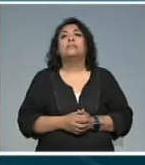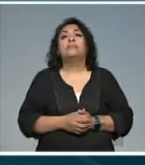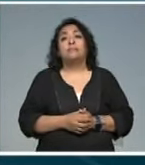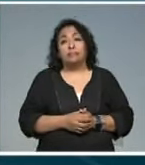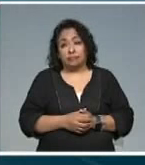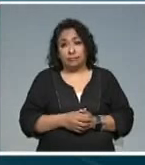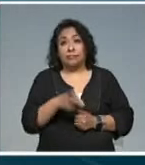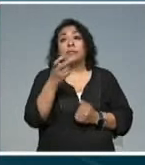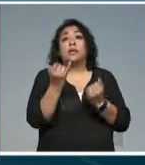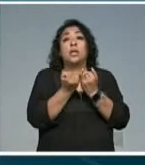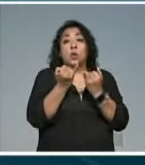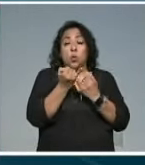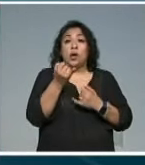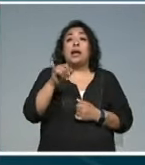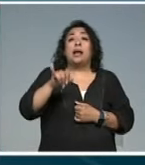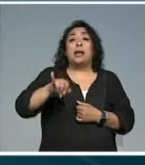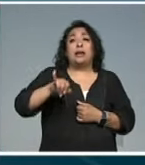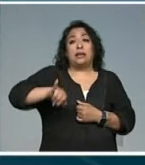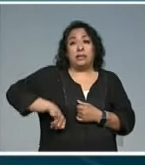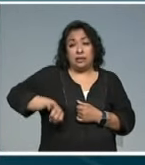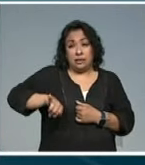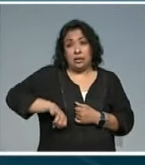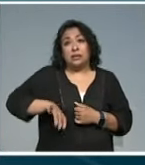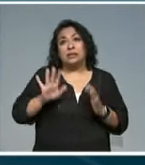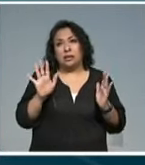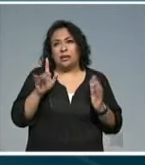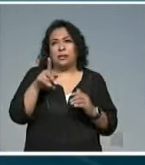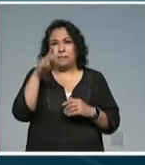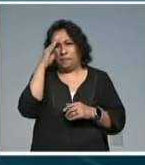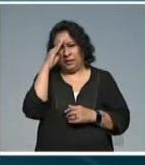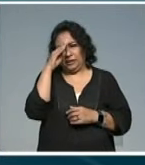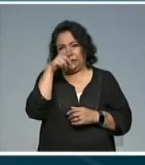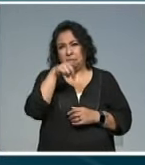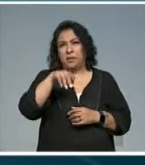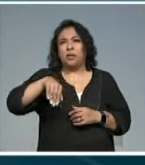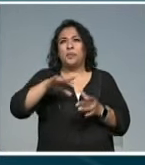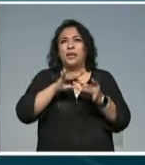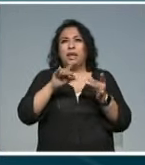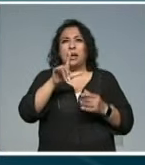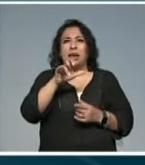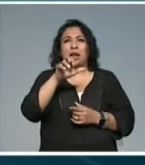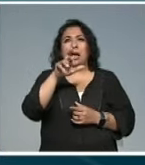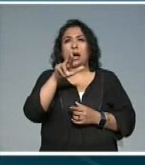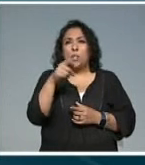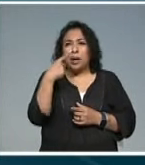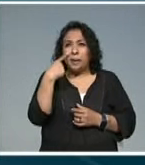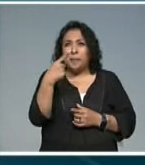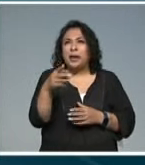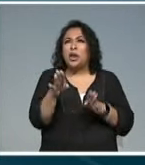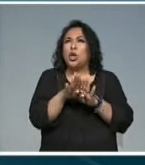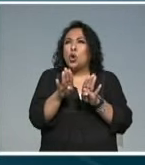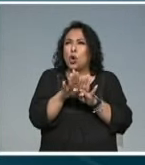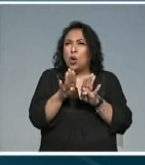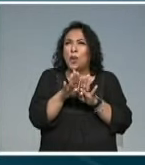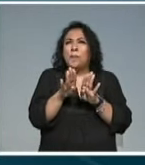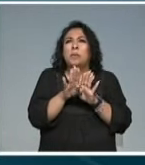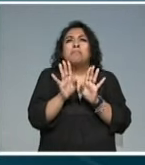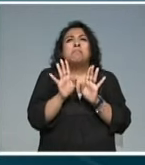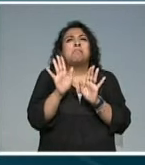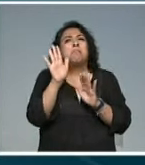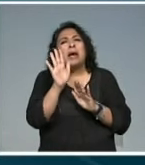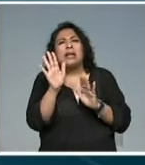Es también, Ileana, interesante hacer, a propósito de estas reflexiones que comenta Laura, ver cómo impacta,